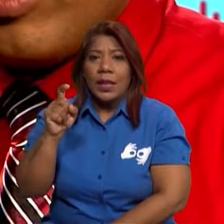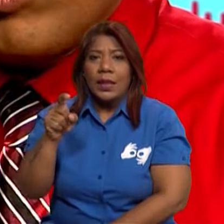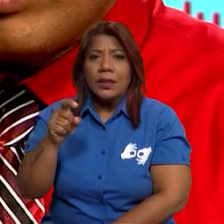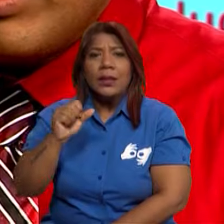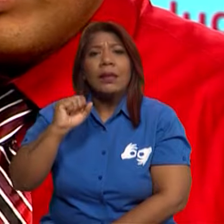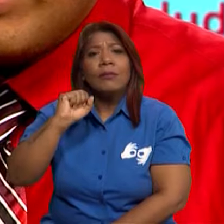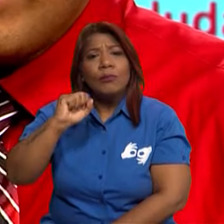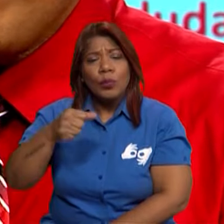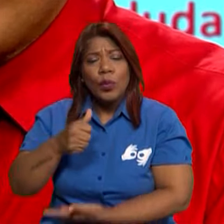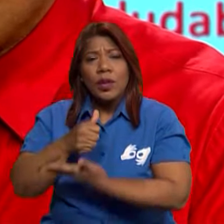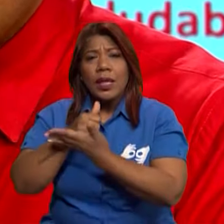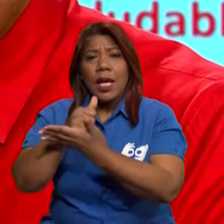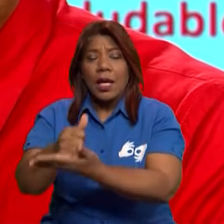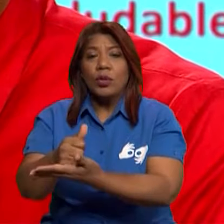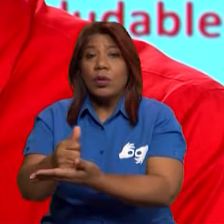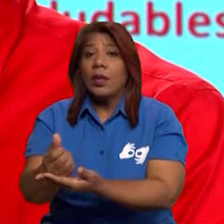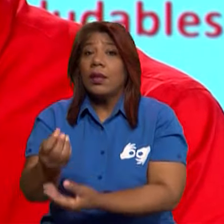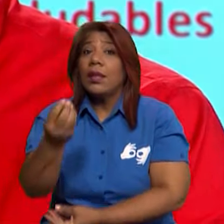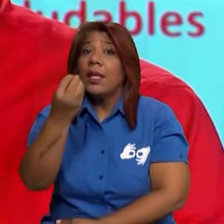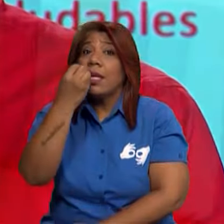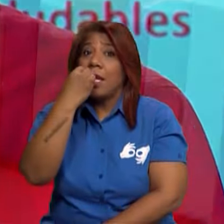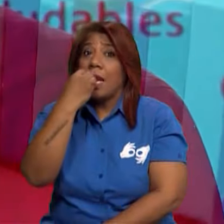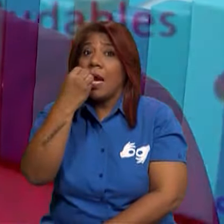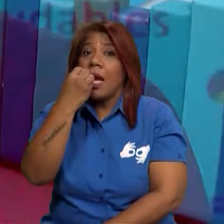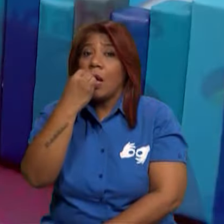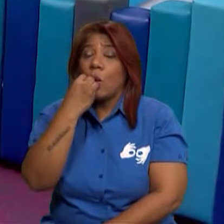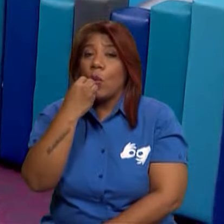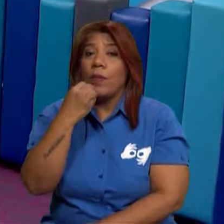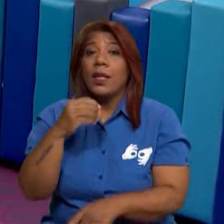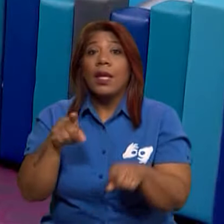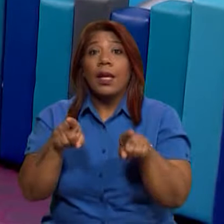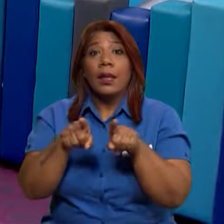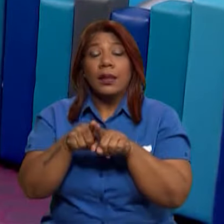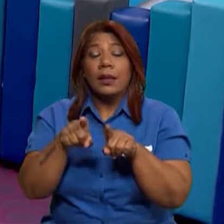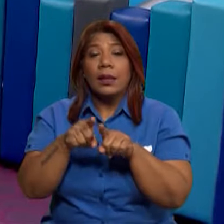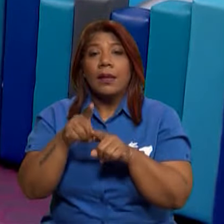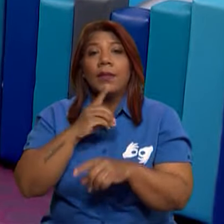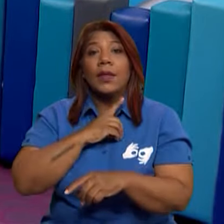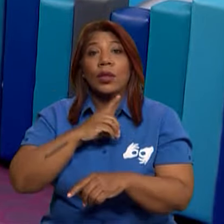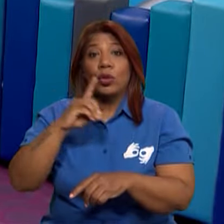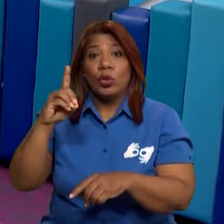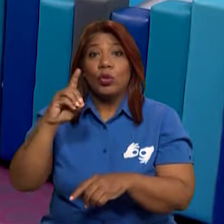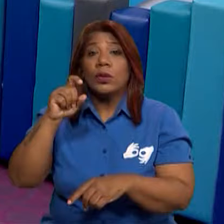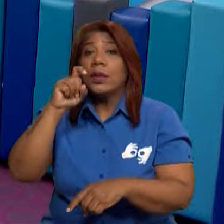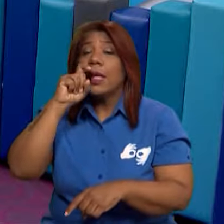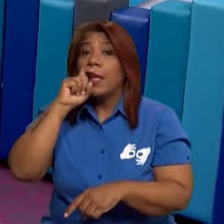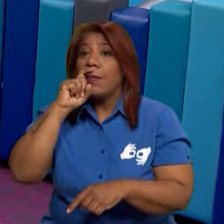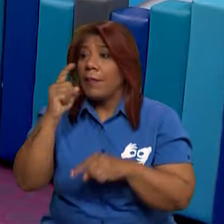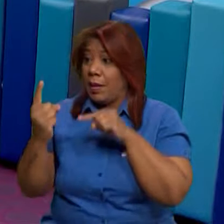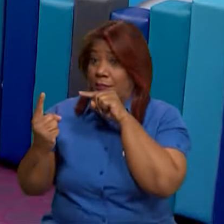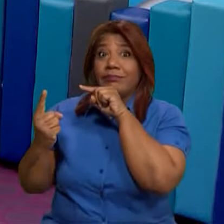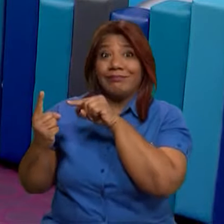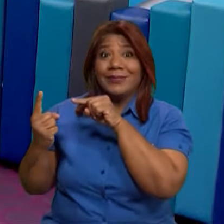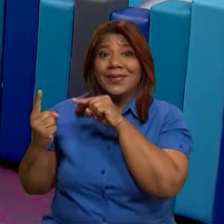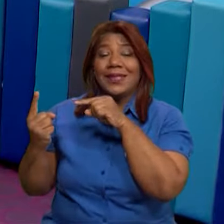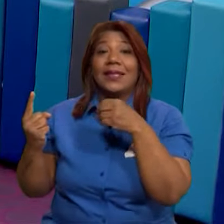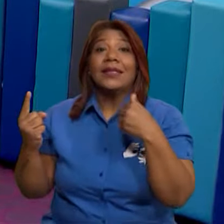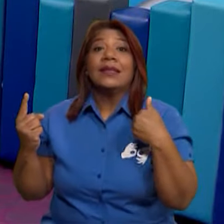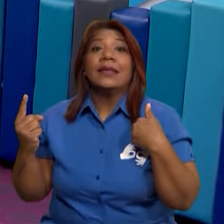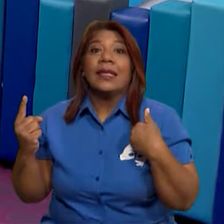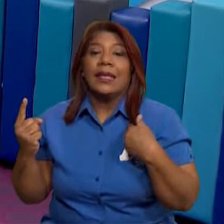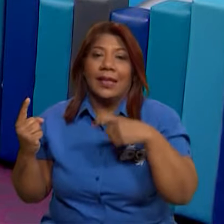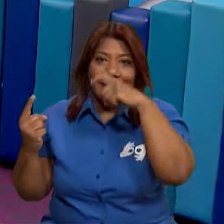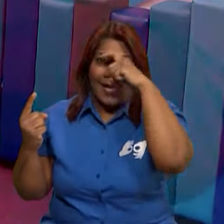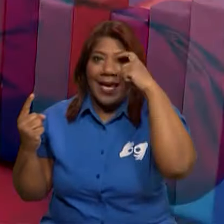a que consigan el alimento diario y que consigan también, oh Dios, un empleo. No solamente para ese niño,